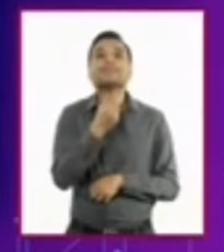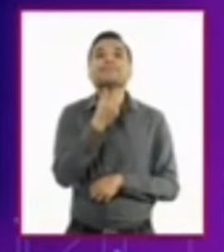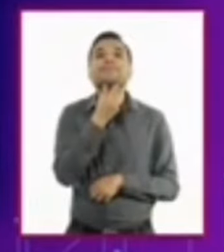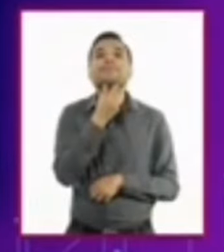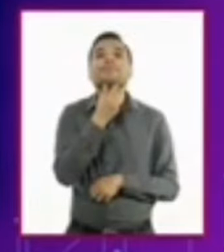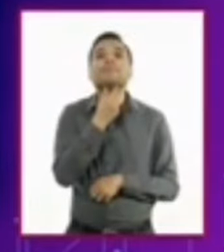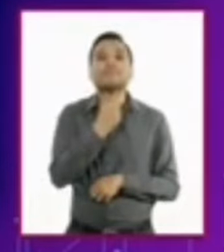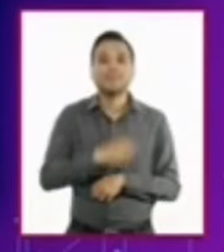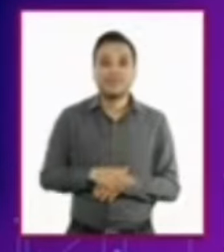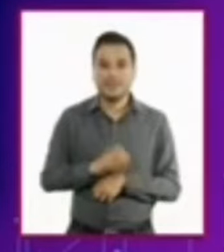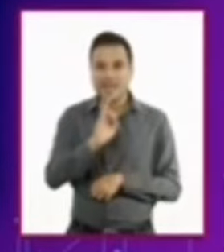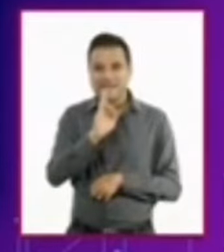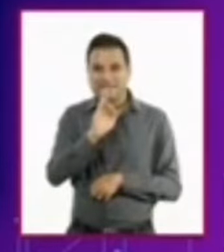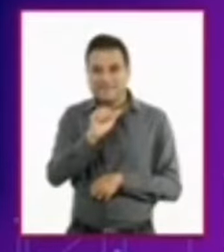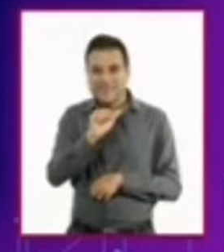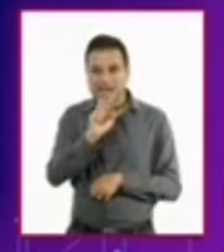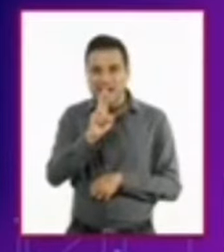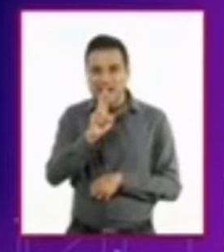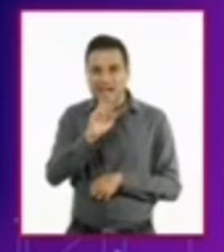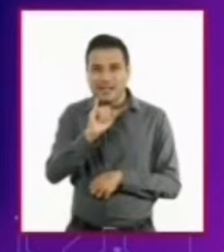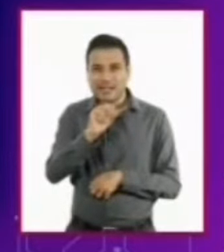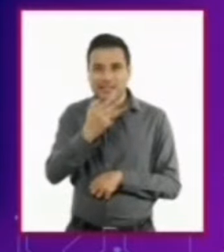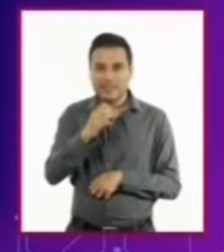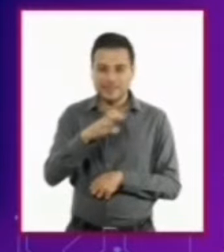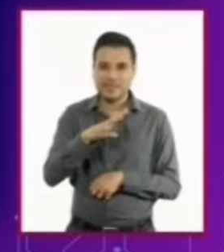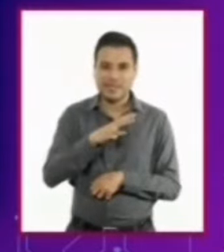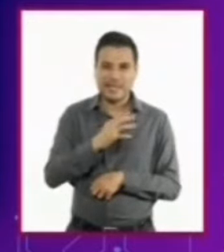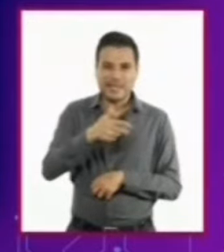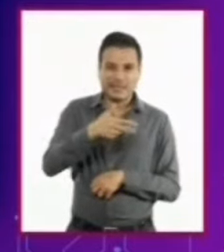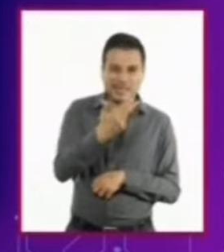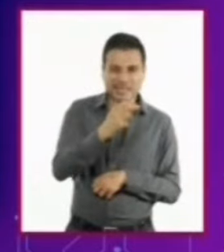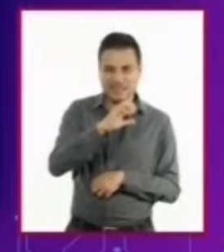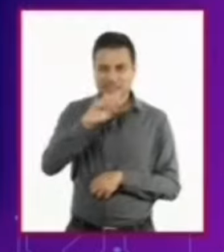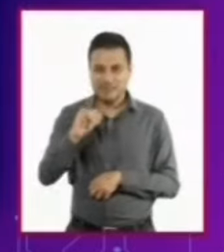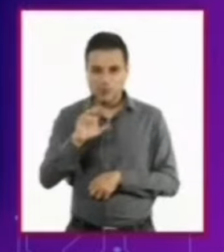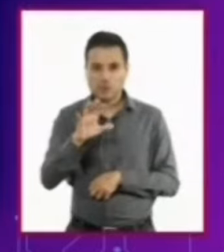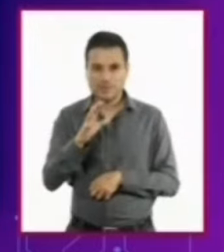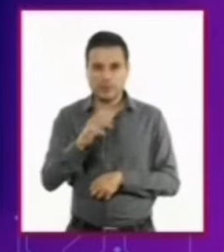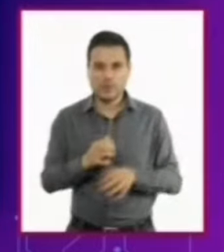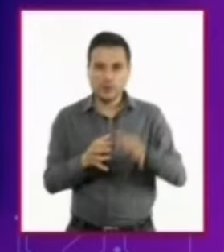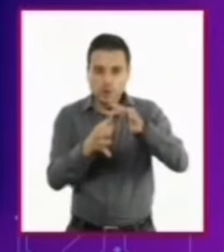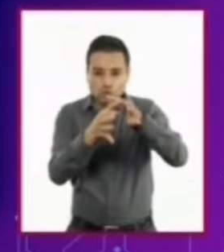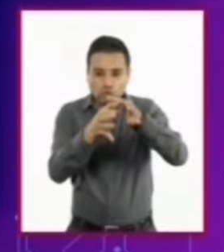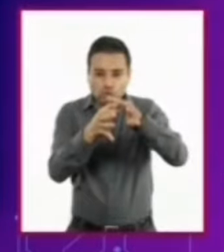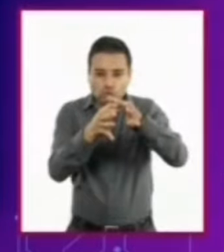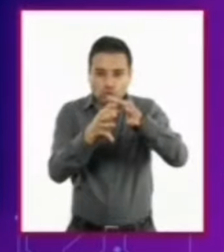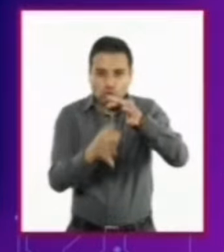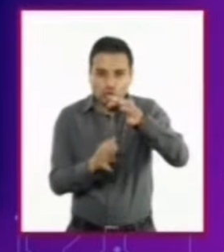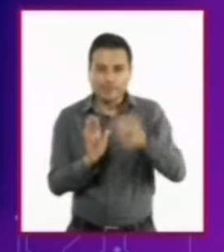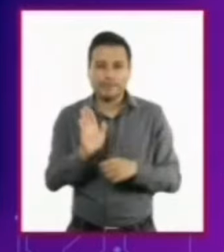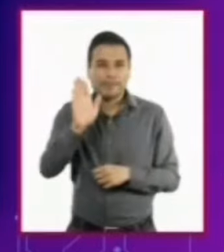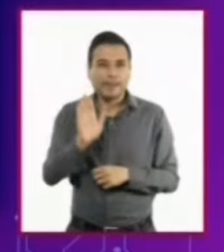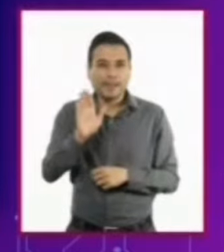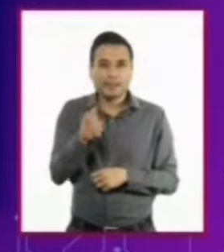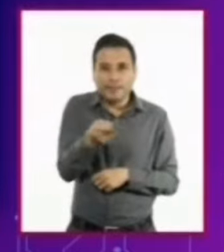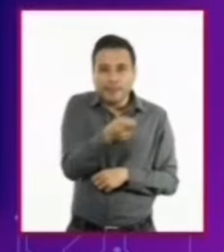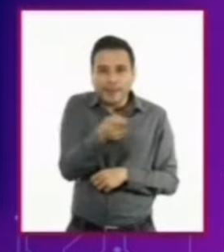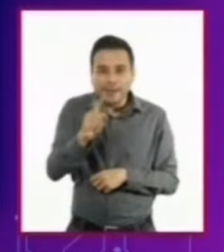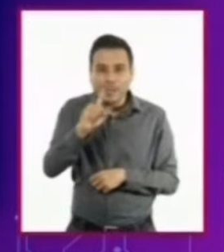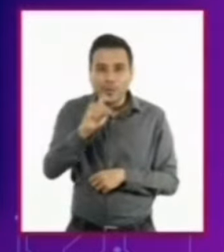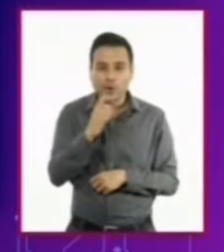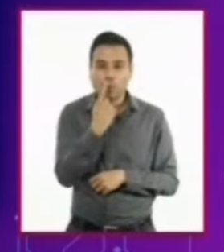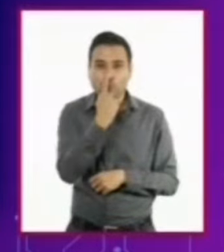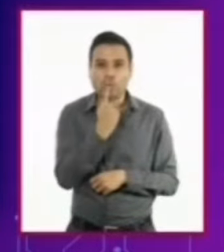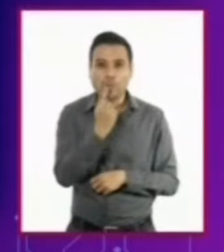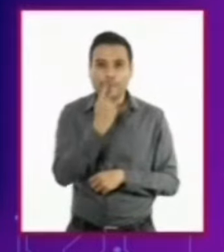conducto muscular de unos 13 centímetros de longitud que nos recuerda a una pequeña manguera roja. He construido el siguiente